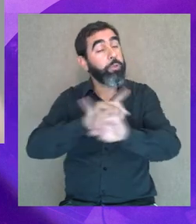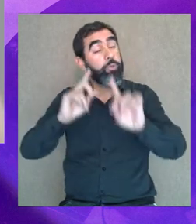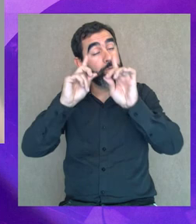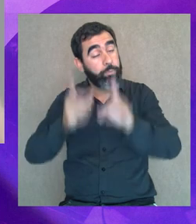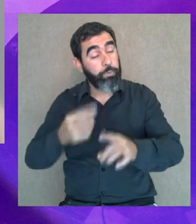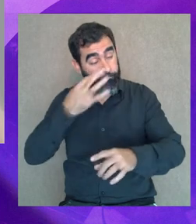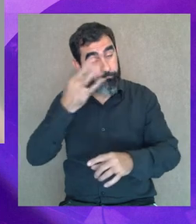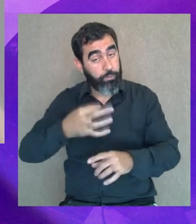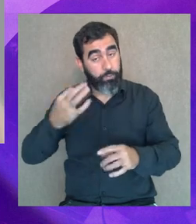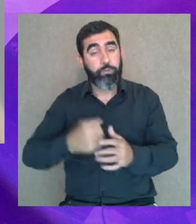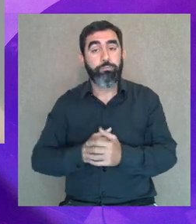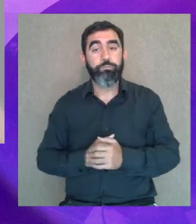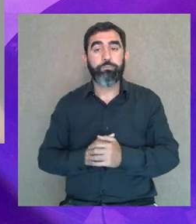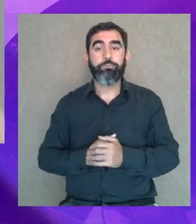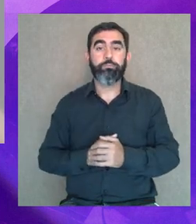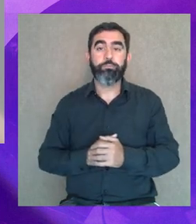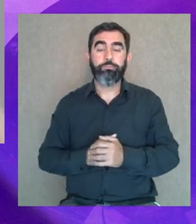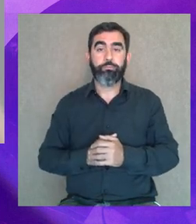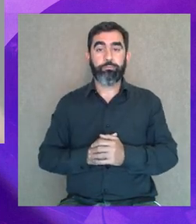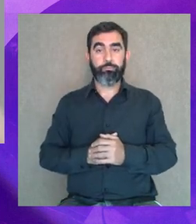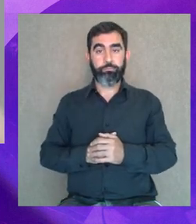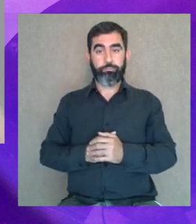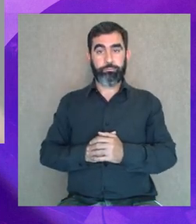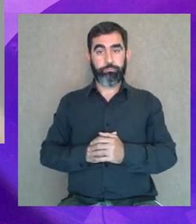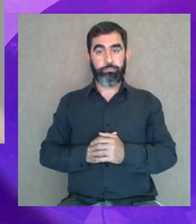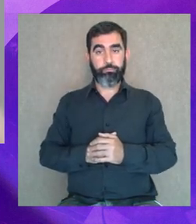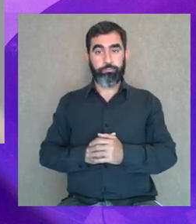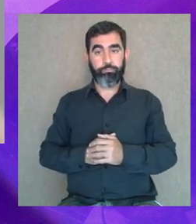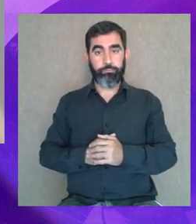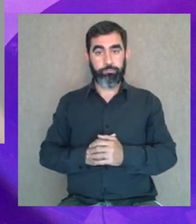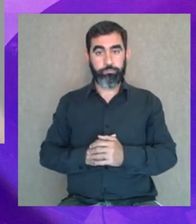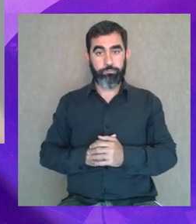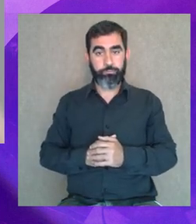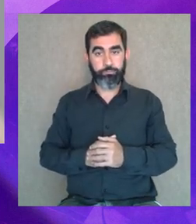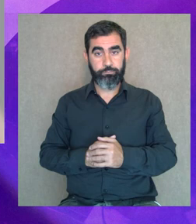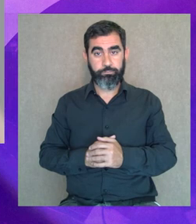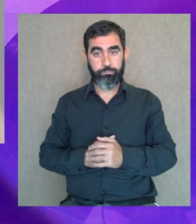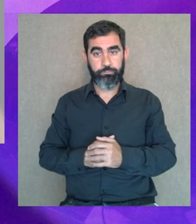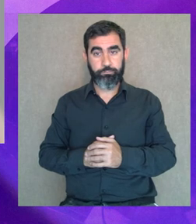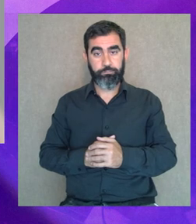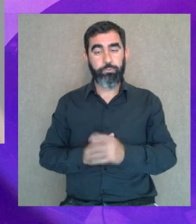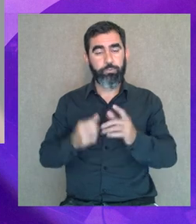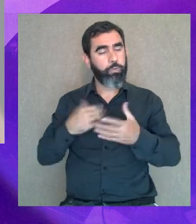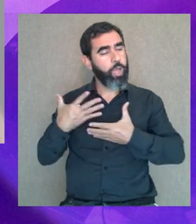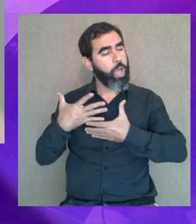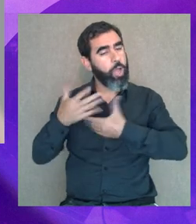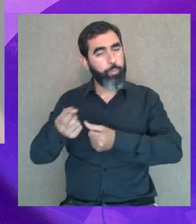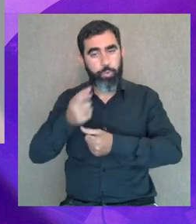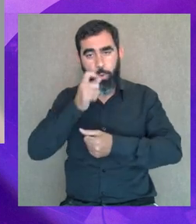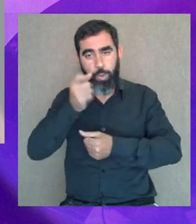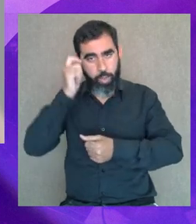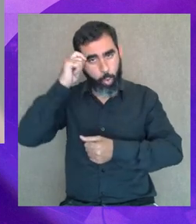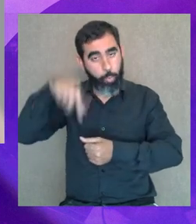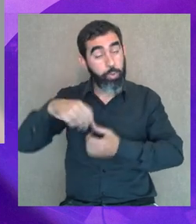esto impacta mente entonces ahora que es verde adhiero totalmente a